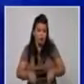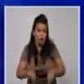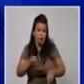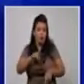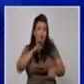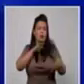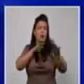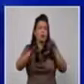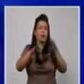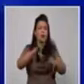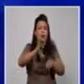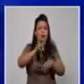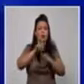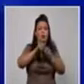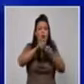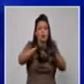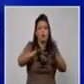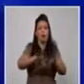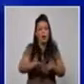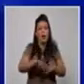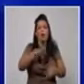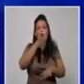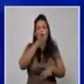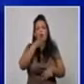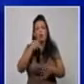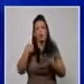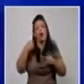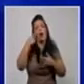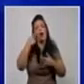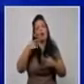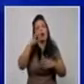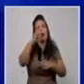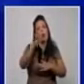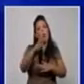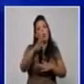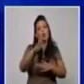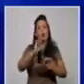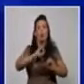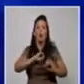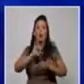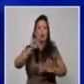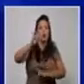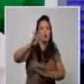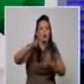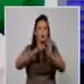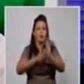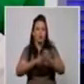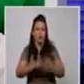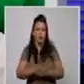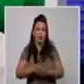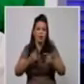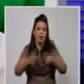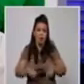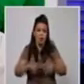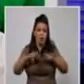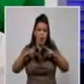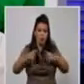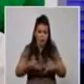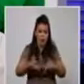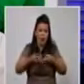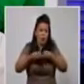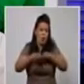demás cosas puedan dar continuidad. ¿Y por qué nunca vamos a volver a ser como nunca fuimos? Porque mira, Isela, se van a